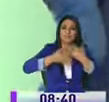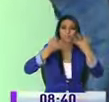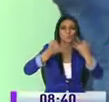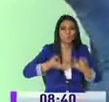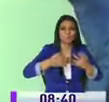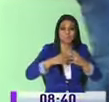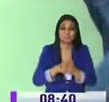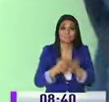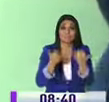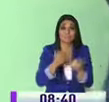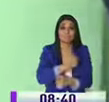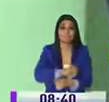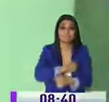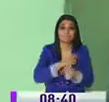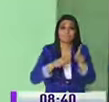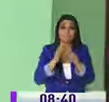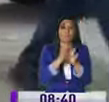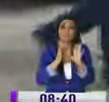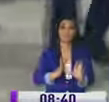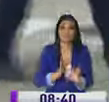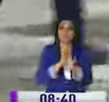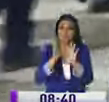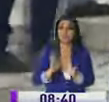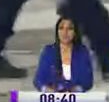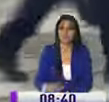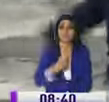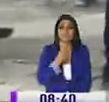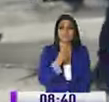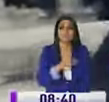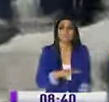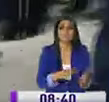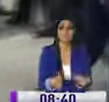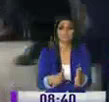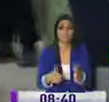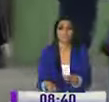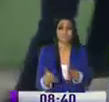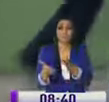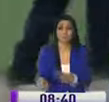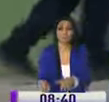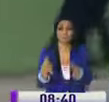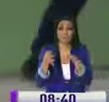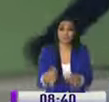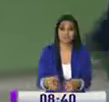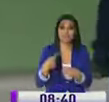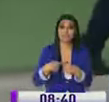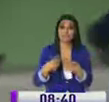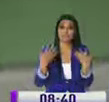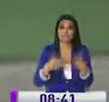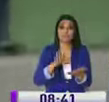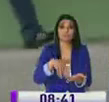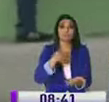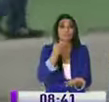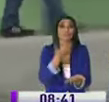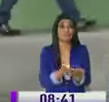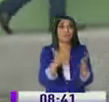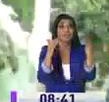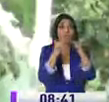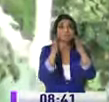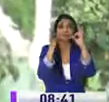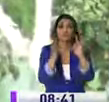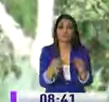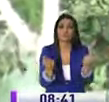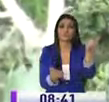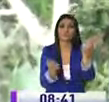está de luto varios de sus funcionarios fueron abrazados por la desgracia cuando regresaban a casa la muerte se le curso al chofer en el camino